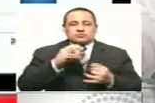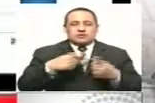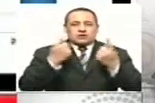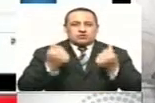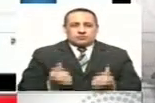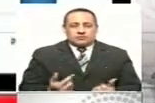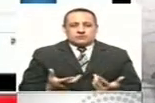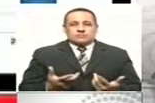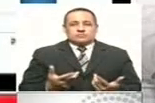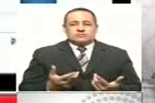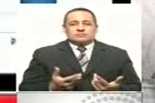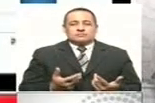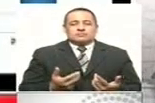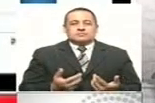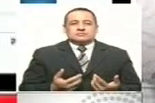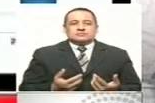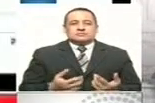CENEC,